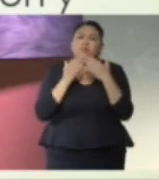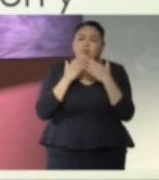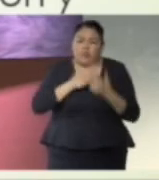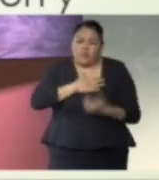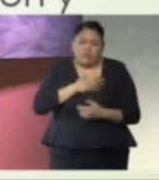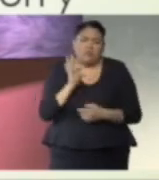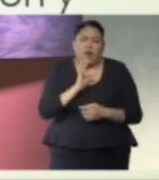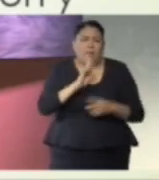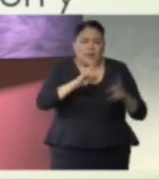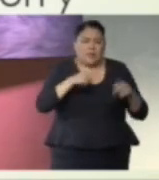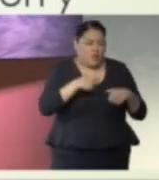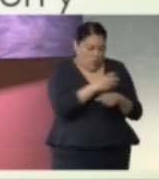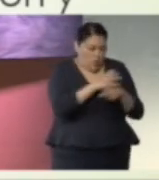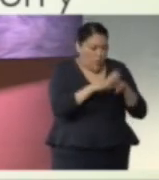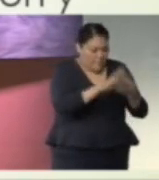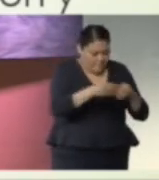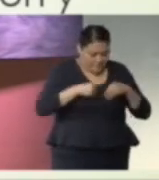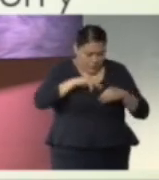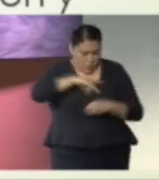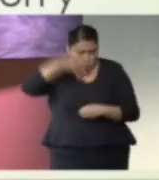bienestar o satisfacción.